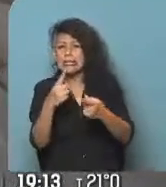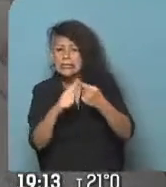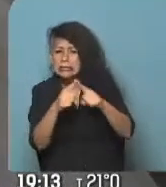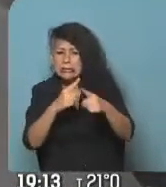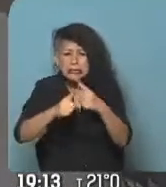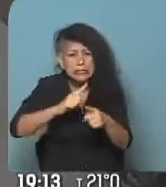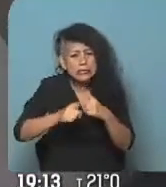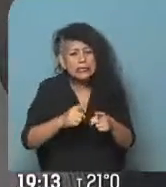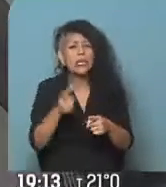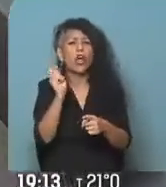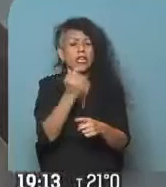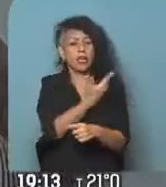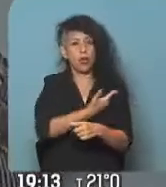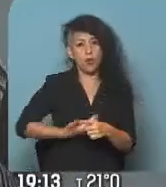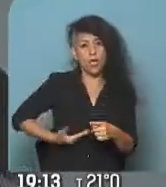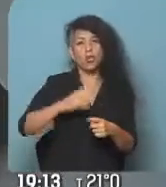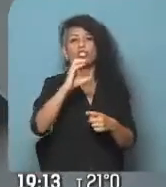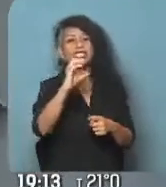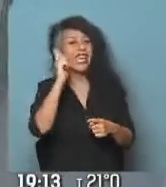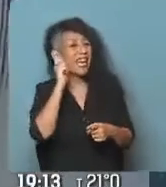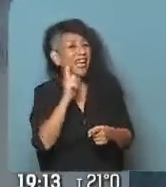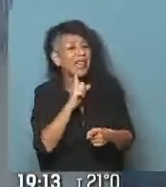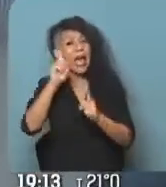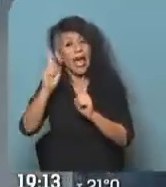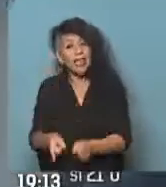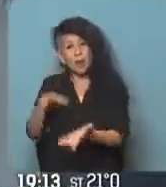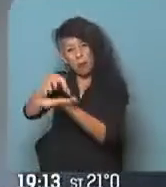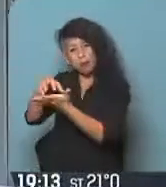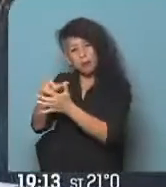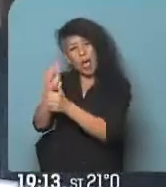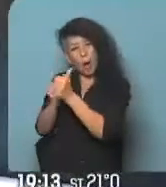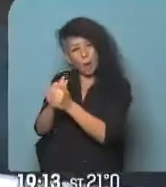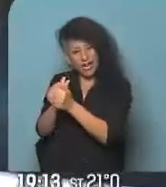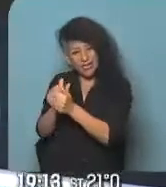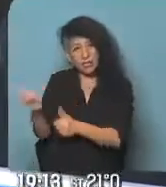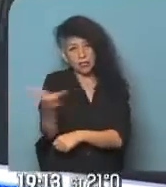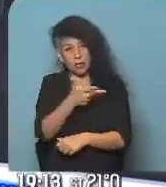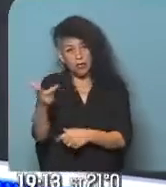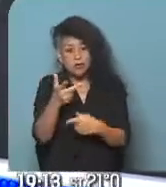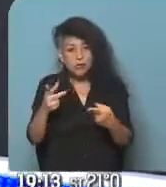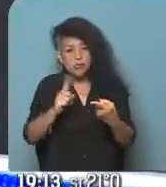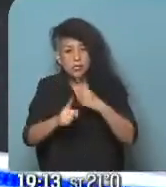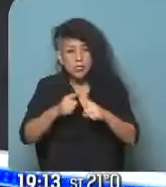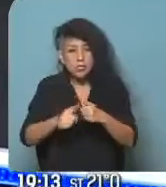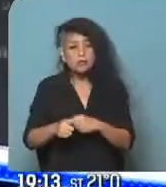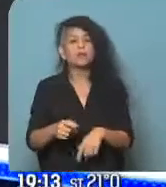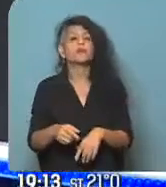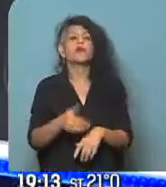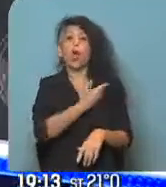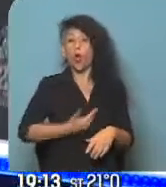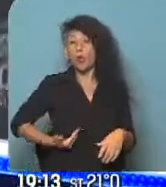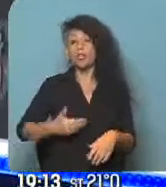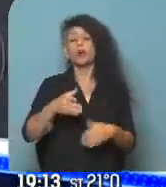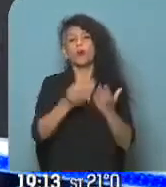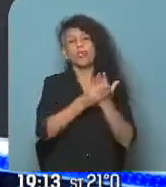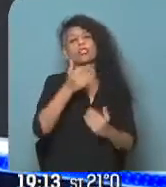gobierno con la CGT y cámaras empresarias. Desde el gobierno, el ministro de Producción y Trabajo, Dante Sica, hoy explicó que